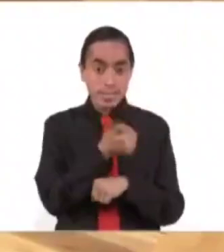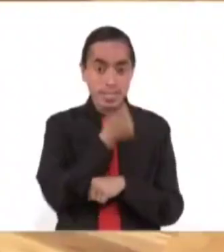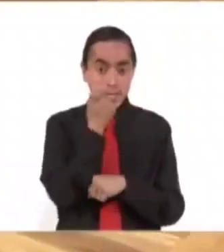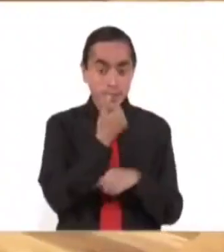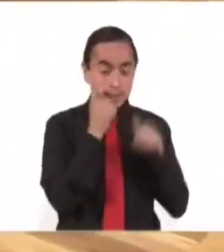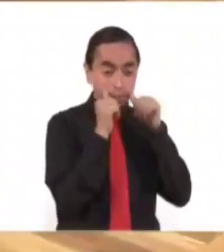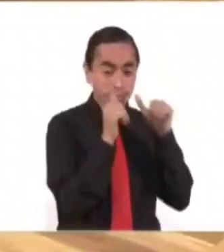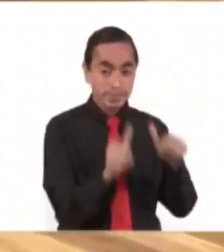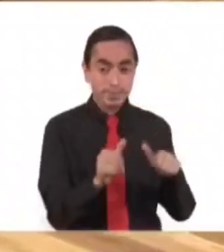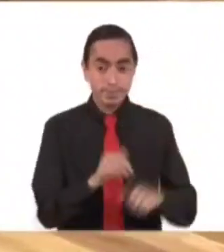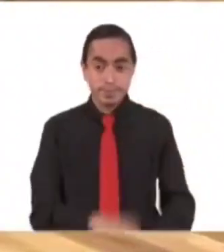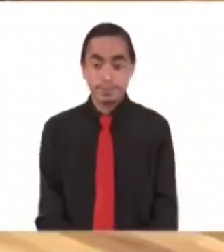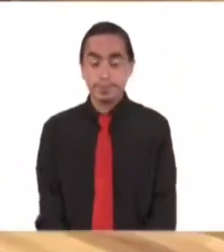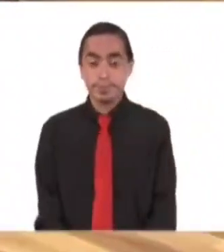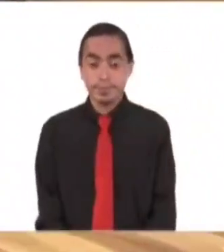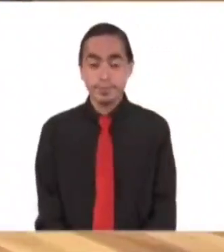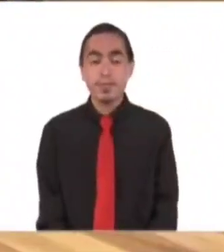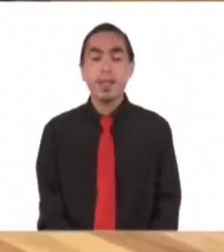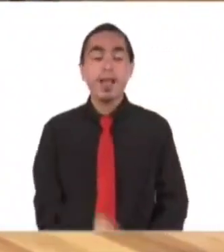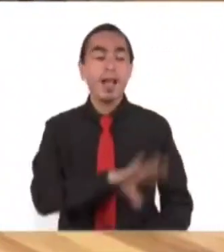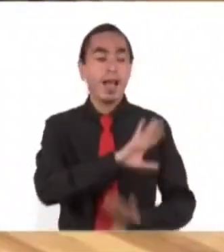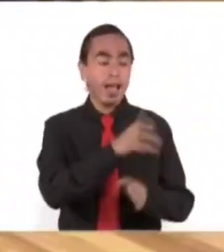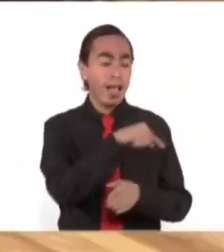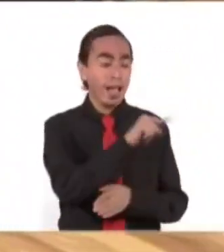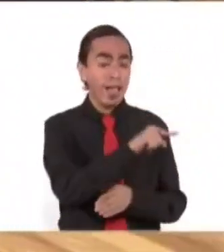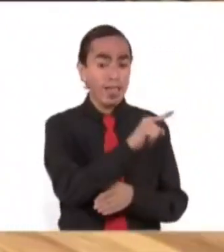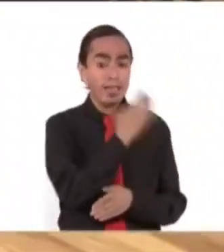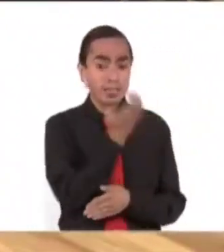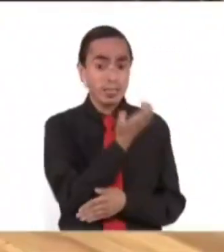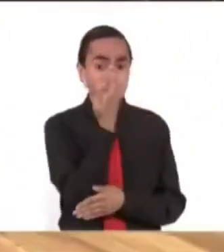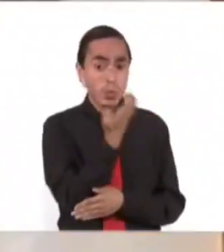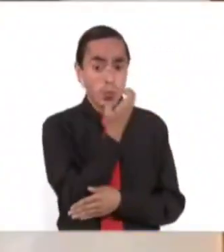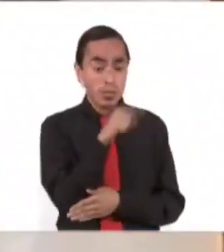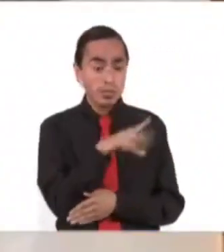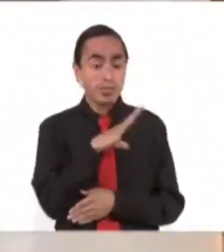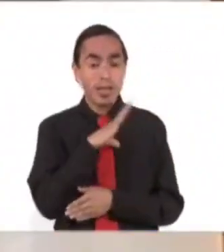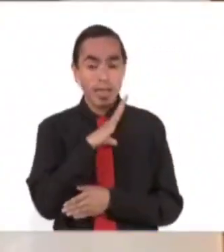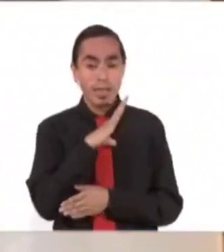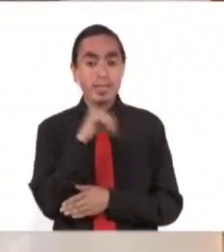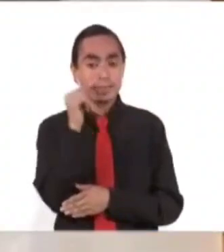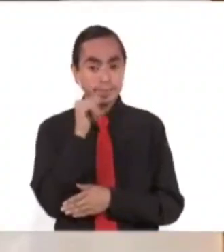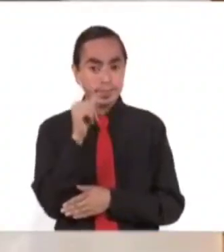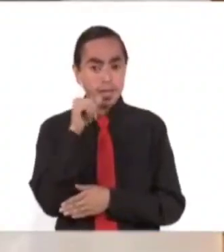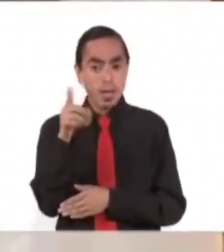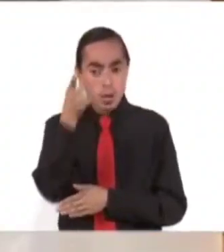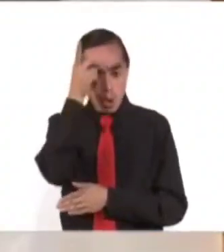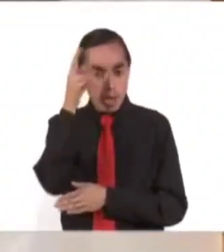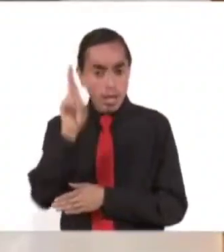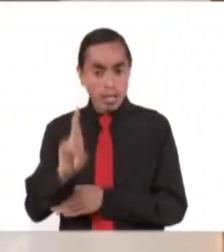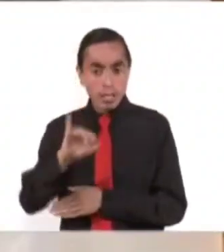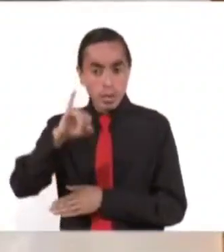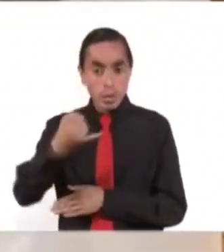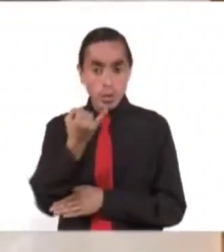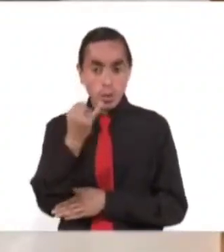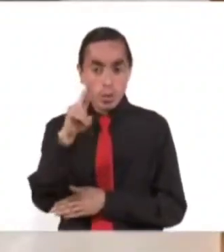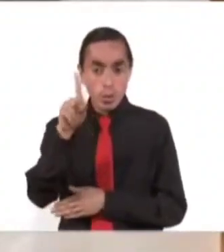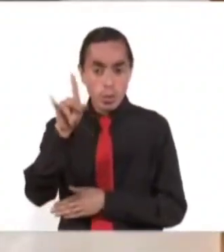Y en estos planteles, además de estar al pendiente siempre con nuestra directora